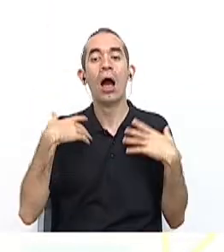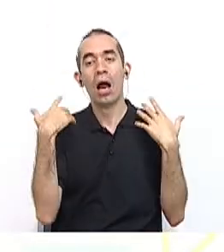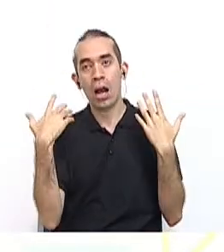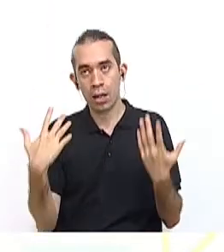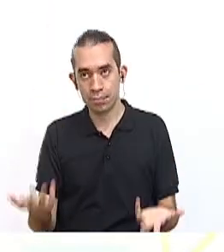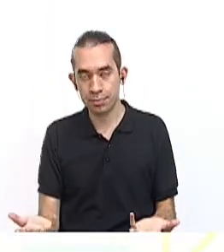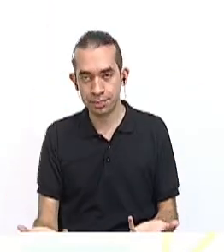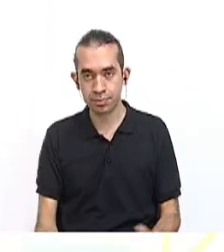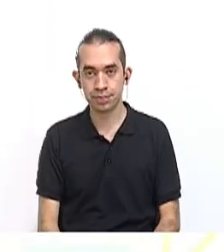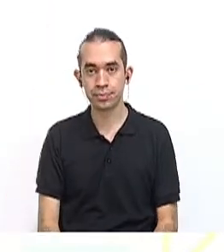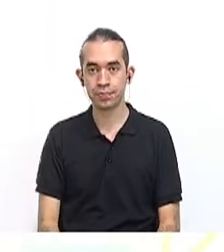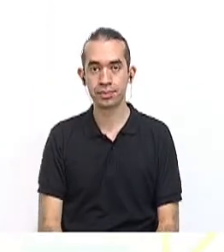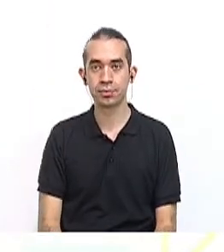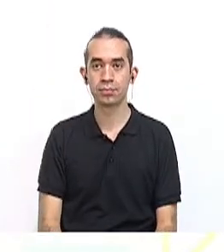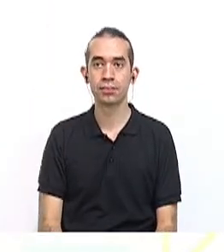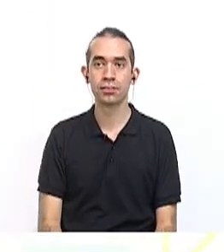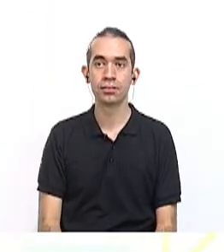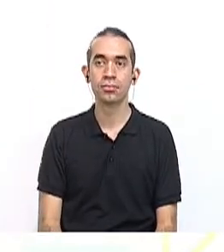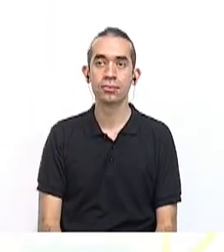Entonces,